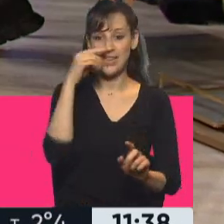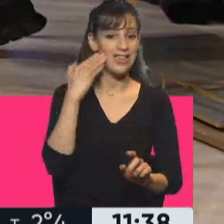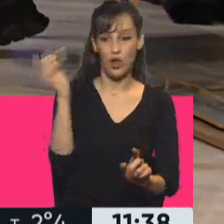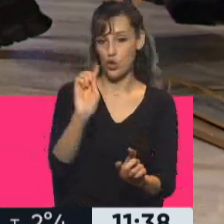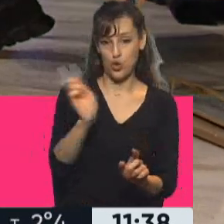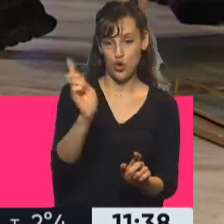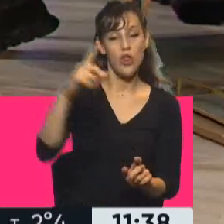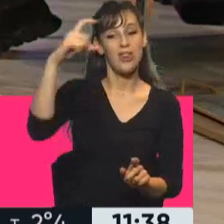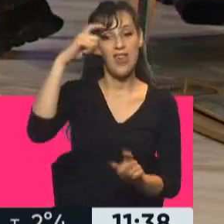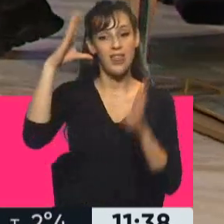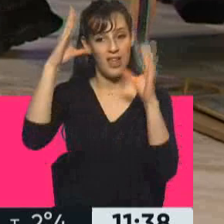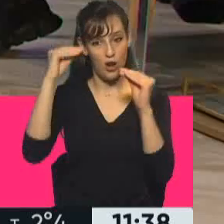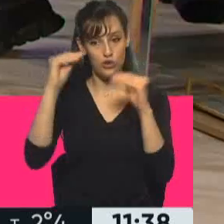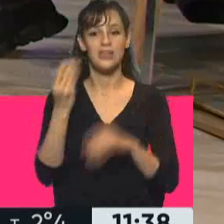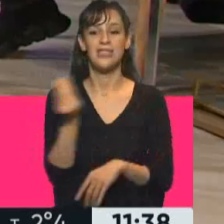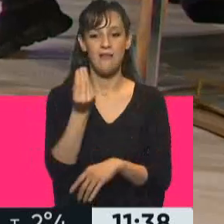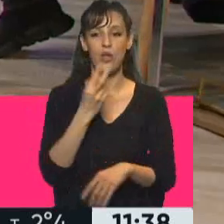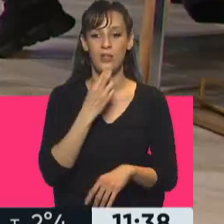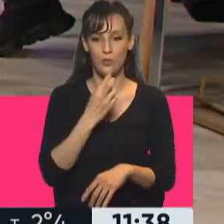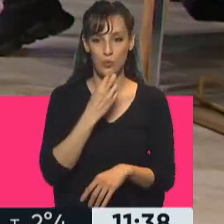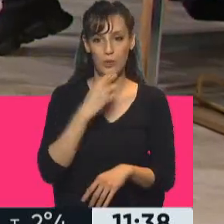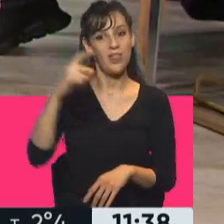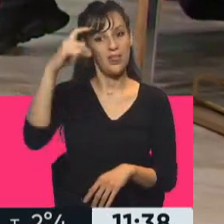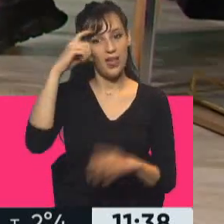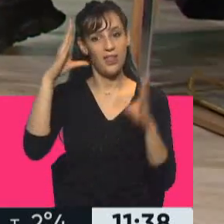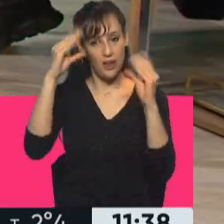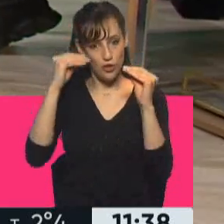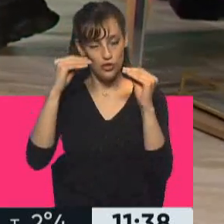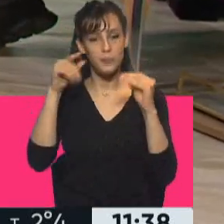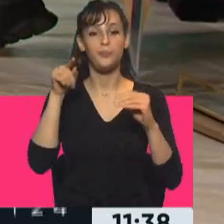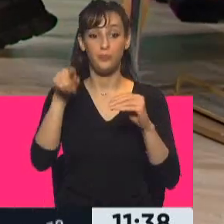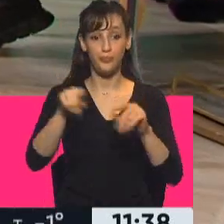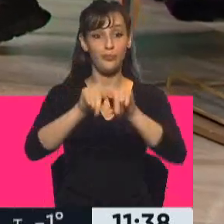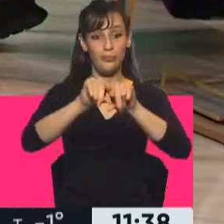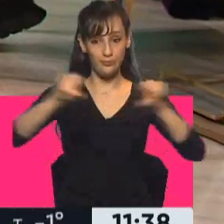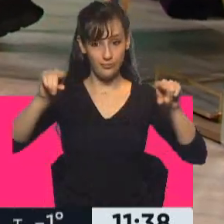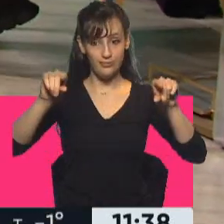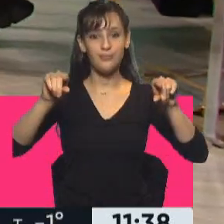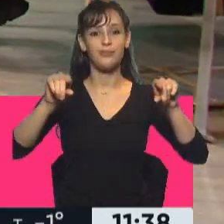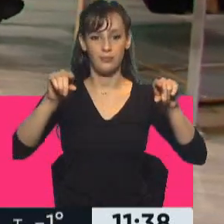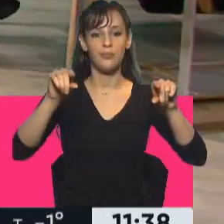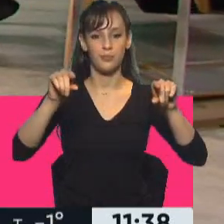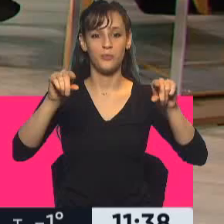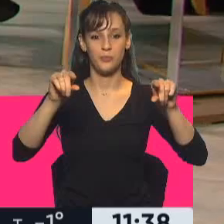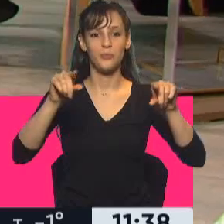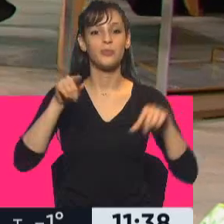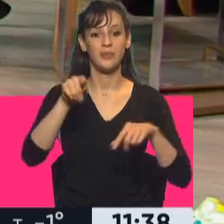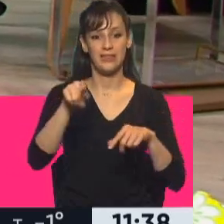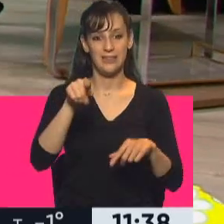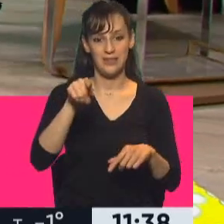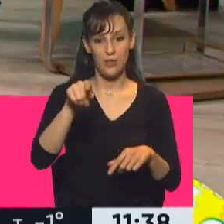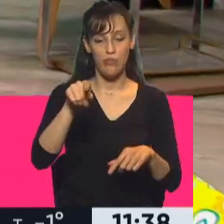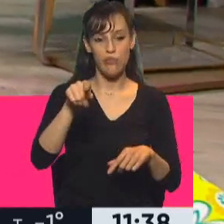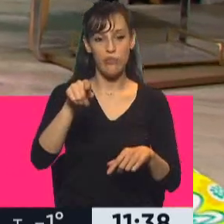horas. Este sábado 19, 22 horas. Por tiquetec.com.ar. Vamos a poner ahí entonces, porque yo estaba leyendo, mira, del graf. Es de Lidia, a las 22. Claro.